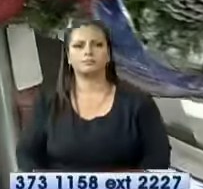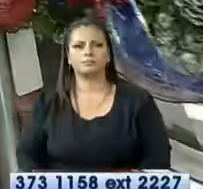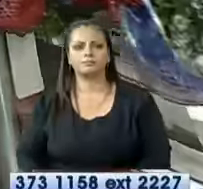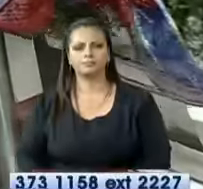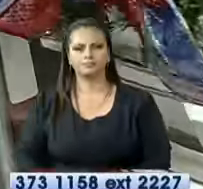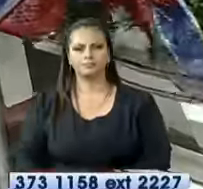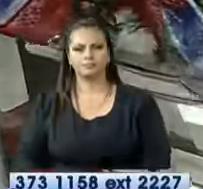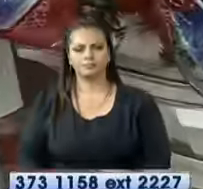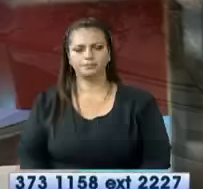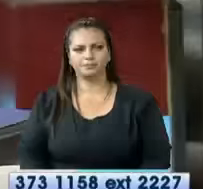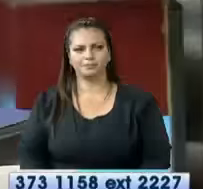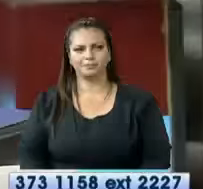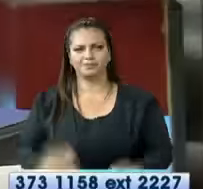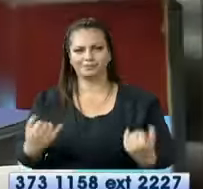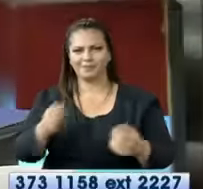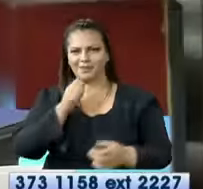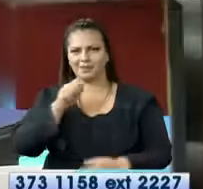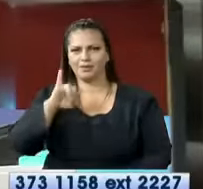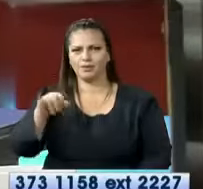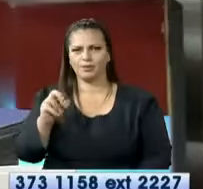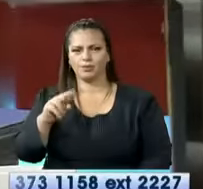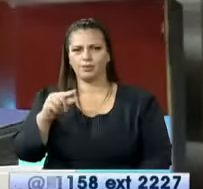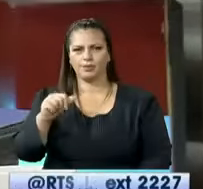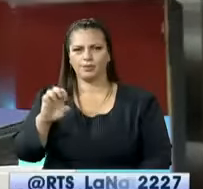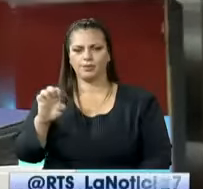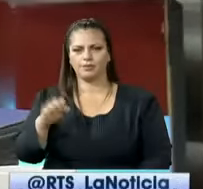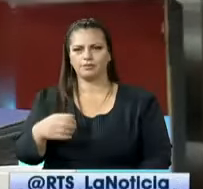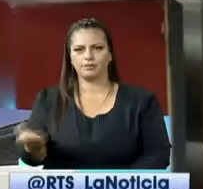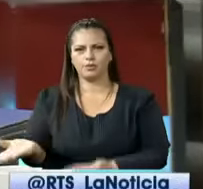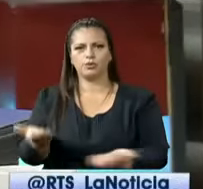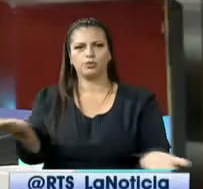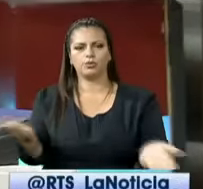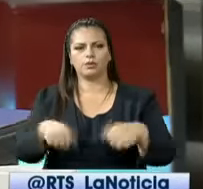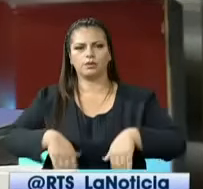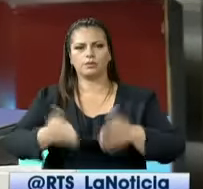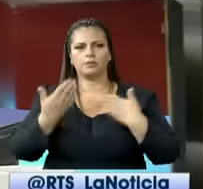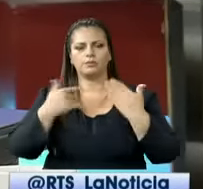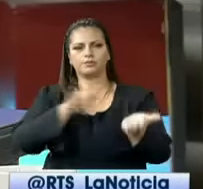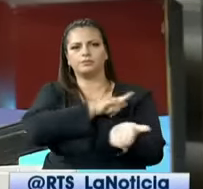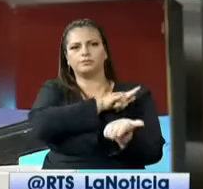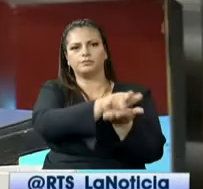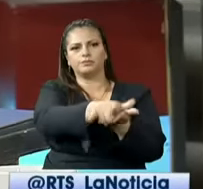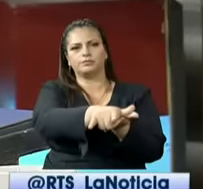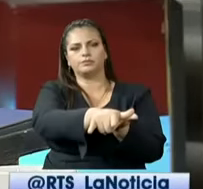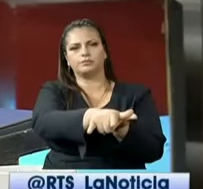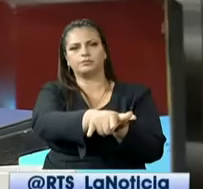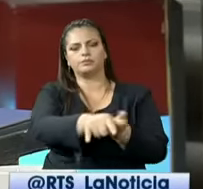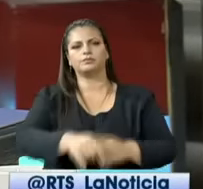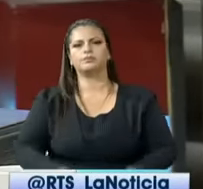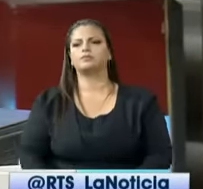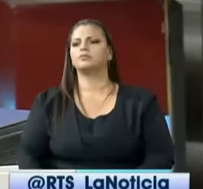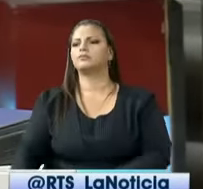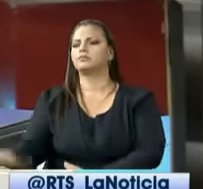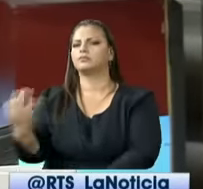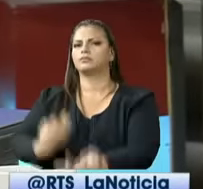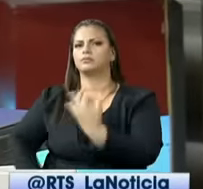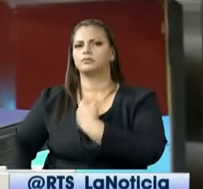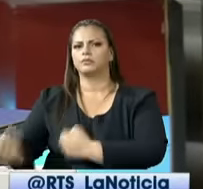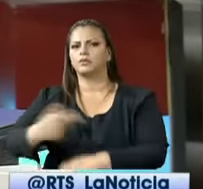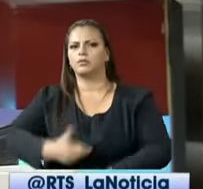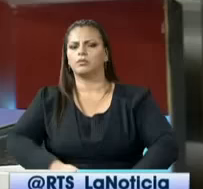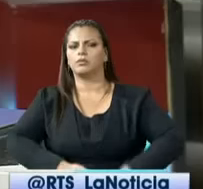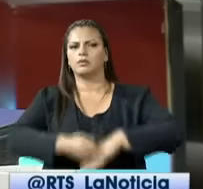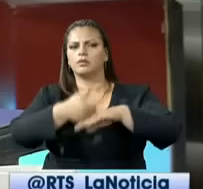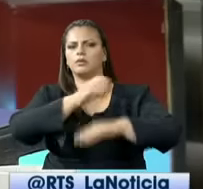Y ahora hacemos contacto con Jorge Salazar, quien se encuentra en el aeropuerto de Guayaquil para comentarnos cómo se ejecutan las acciones de la policía